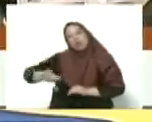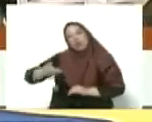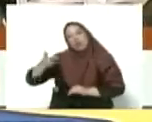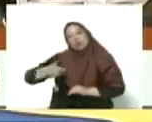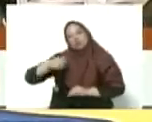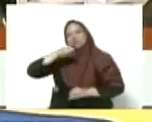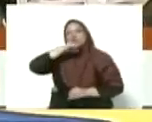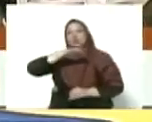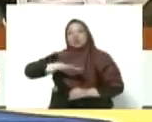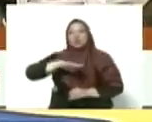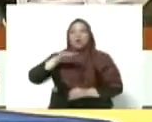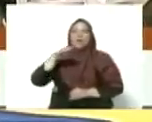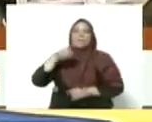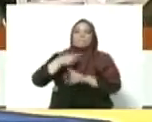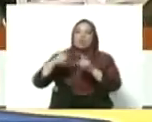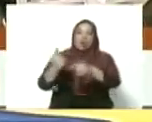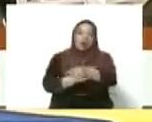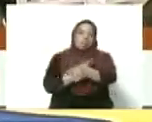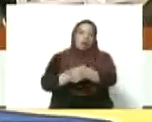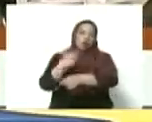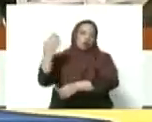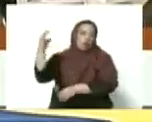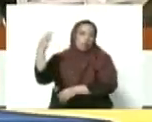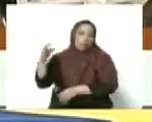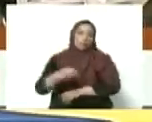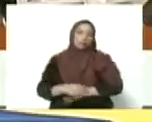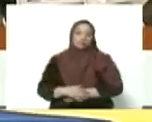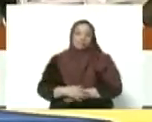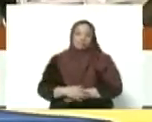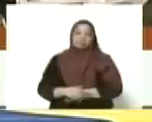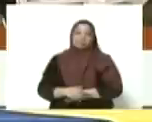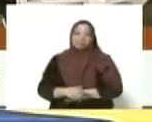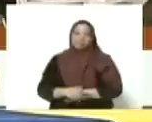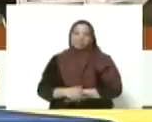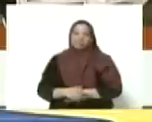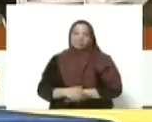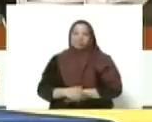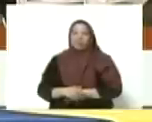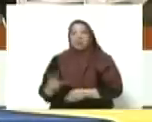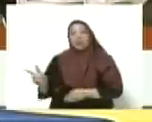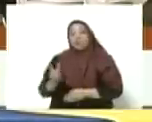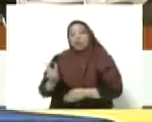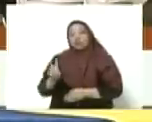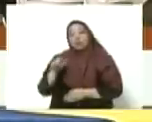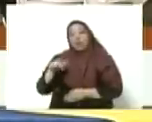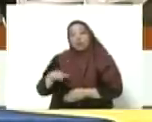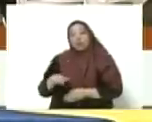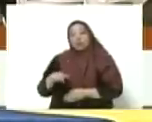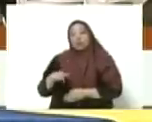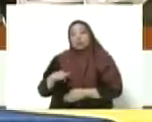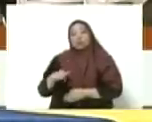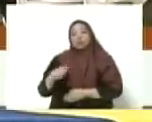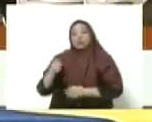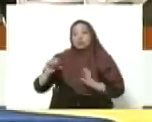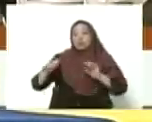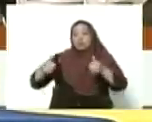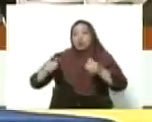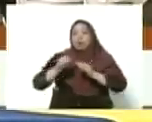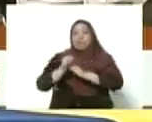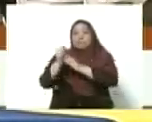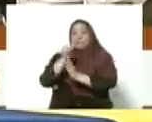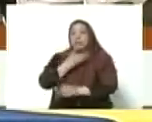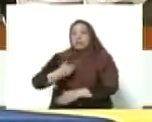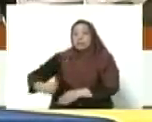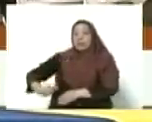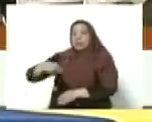histórico para ambos países hermanos. Desde la República Bolivariana de Venezuela, encabezado por nuestro presidente